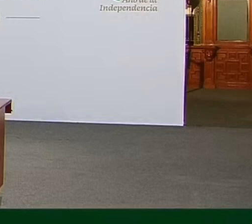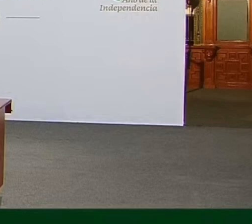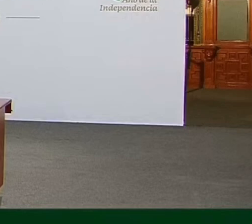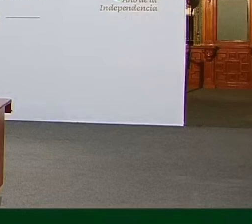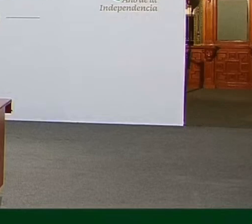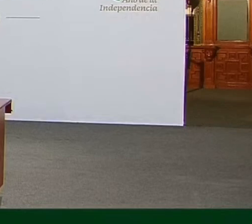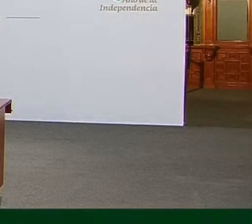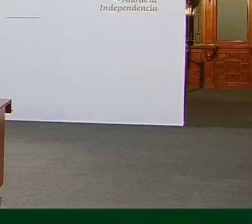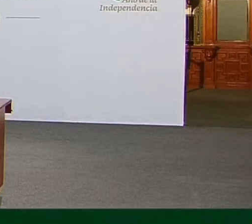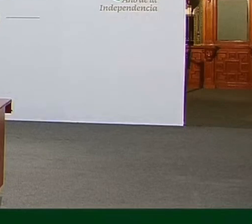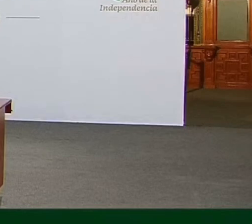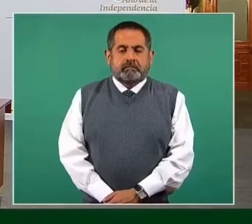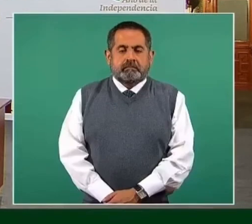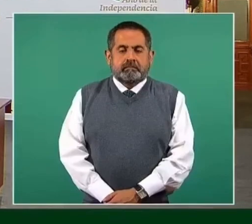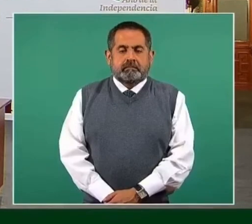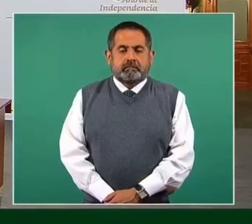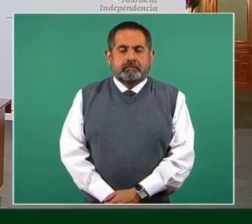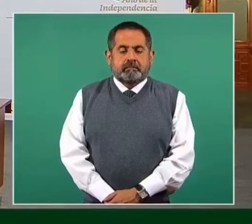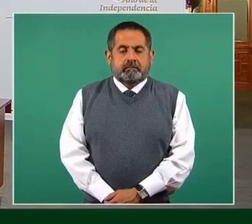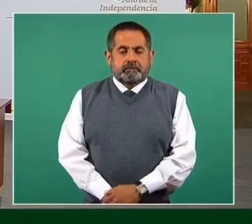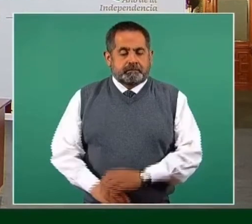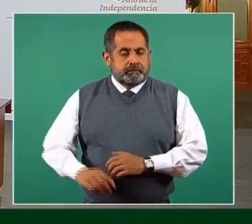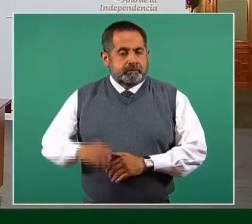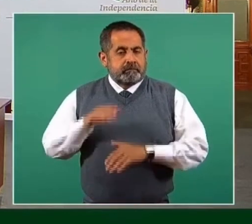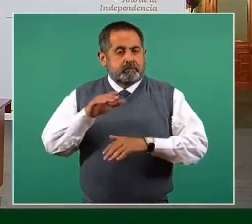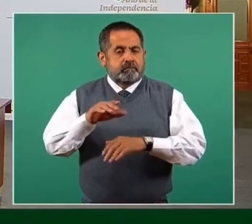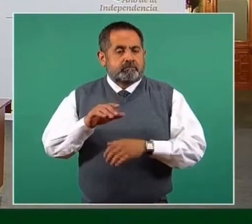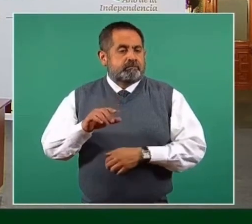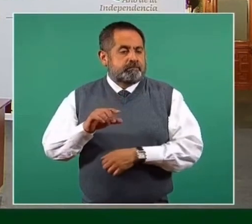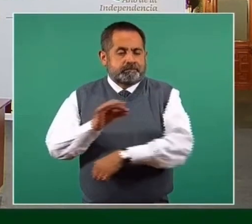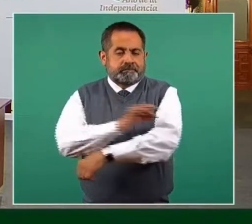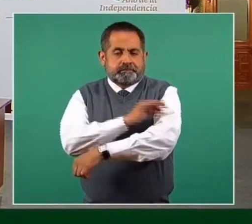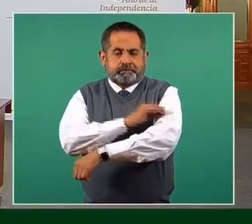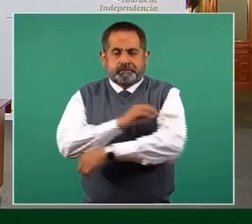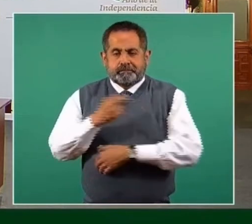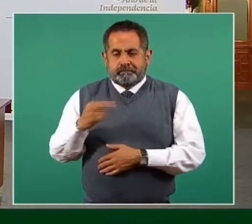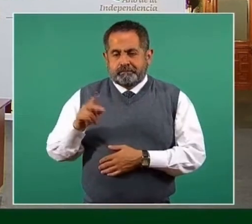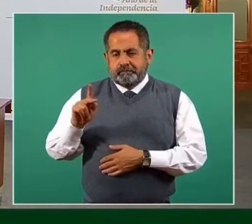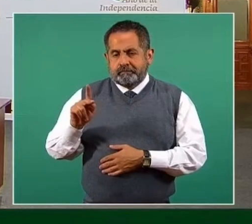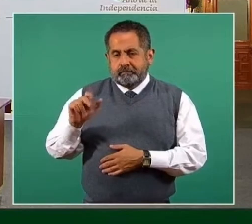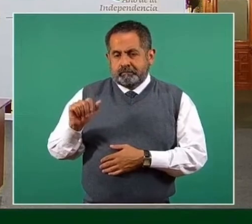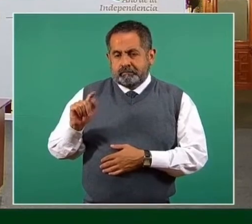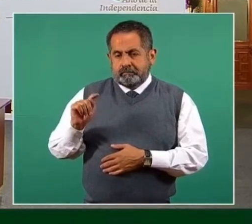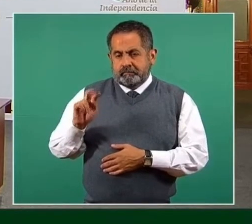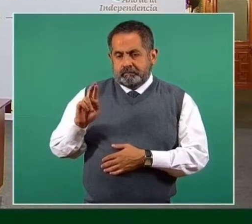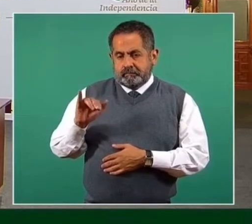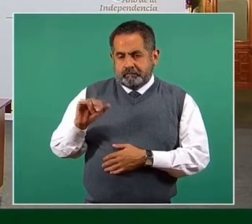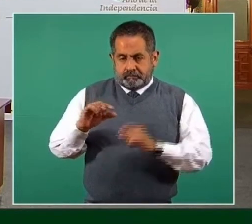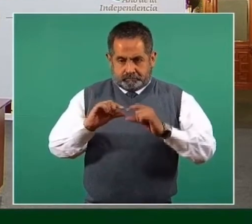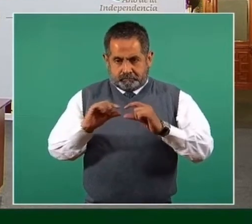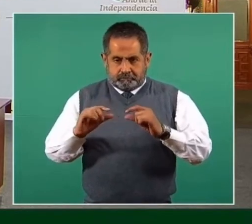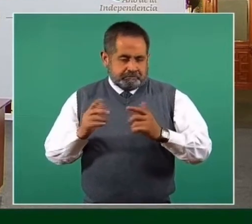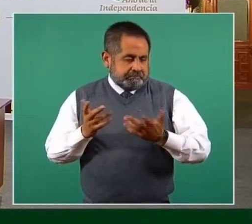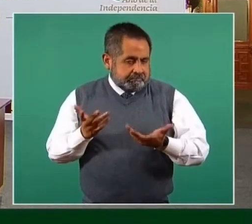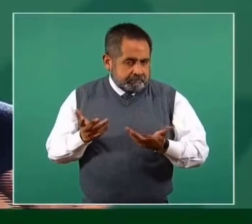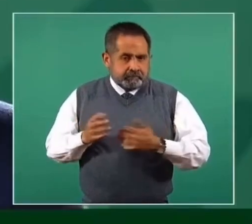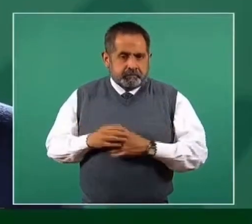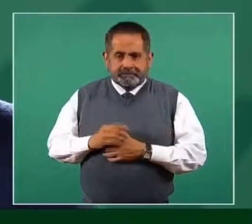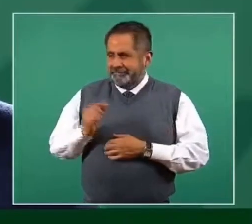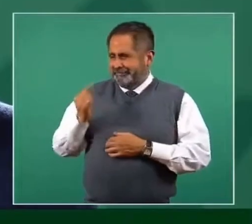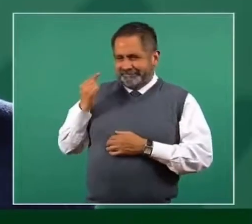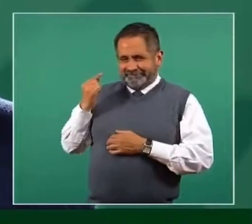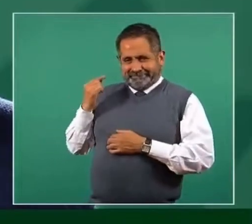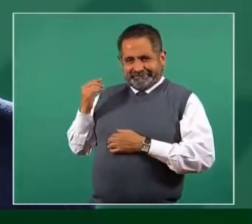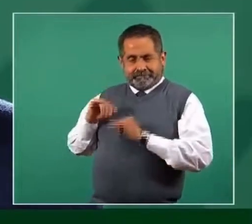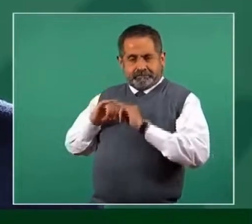días lo preguntó alguno de ustedes y ya lo contestamos. Justo hace unos minutos estábamos en conversación con, bueno, en la